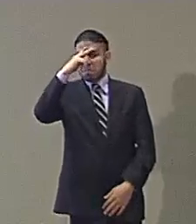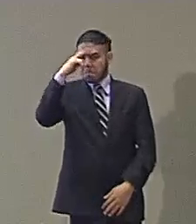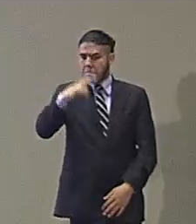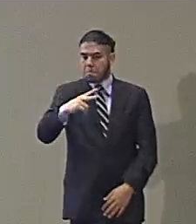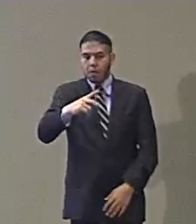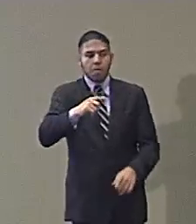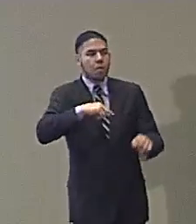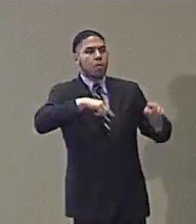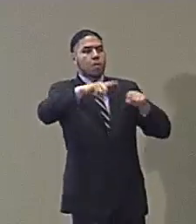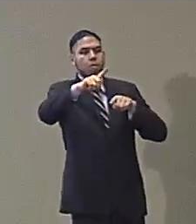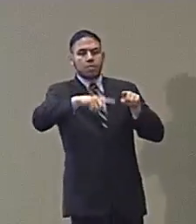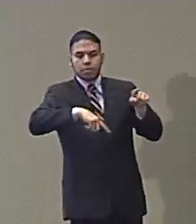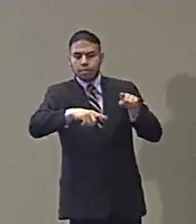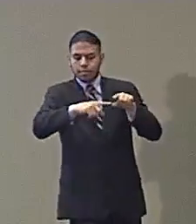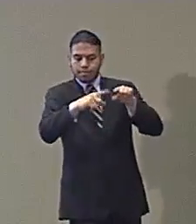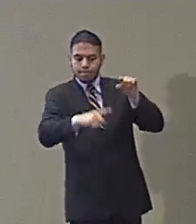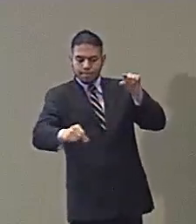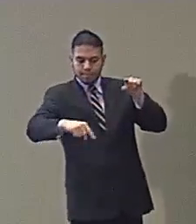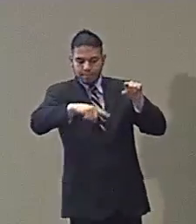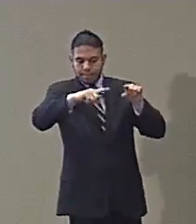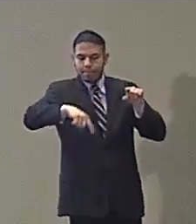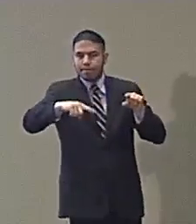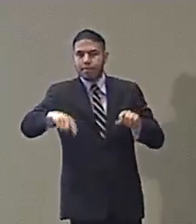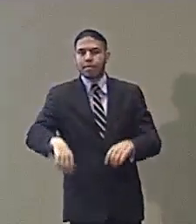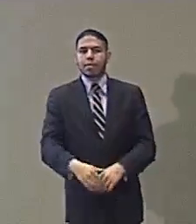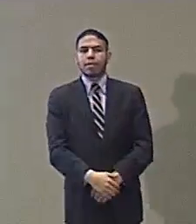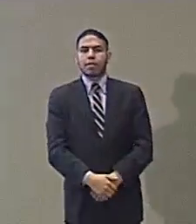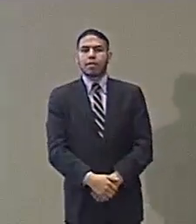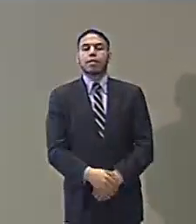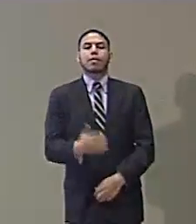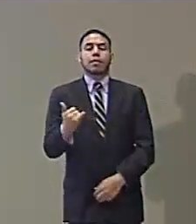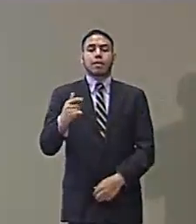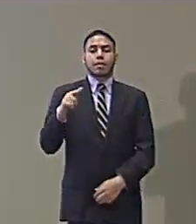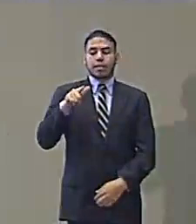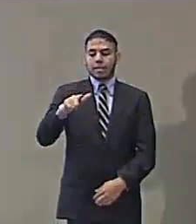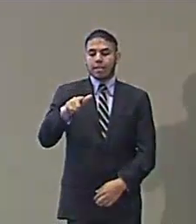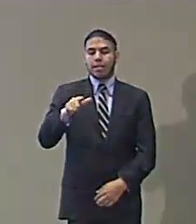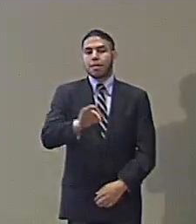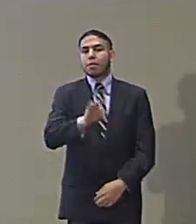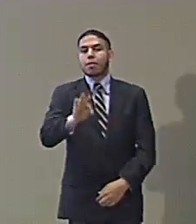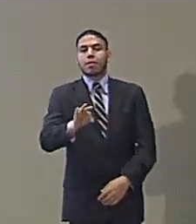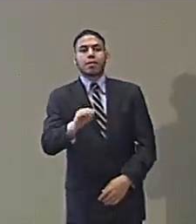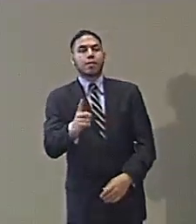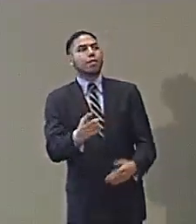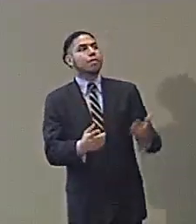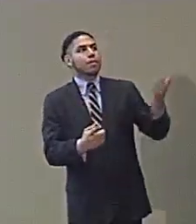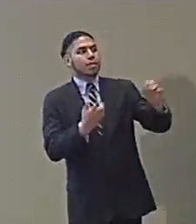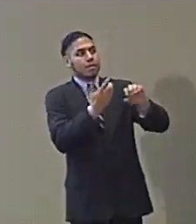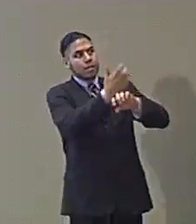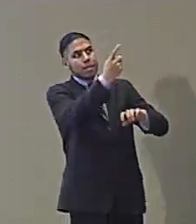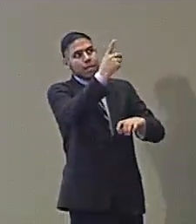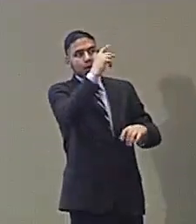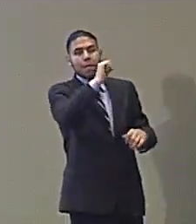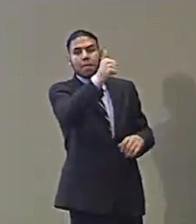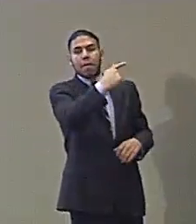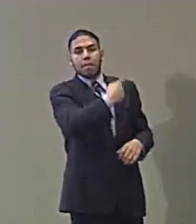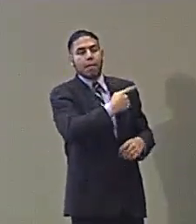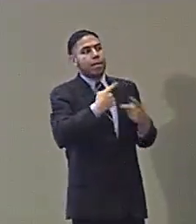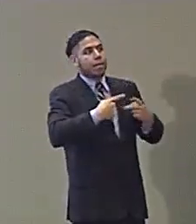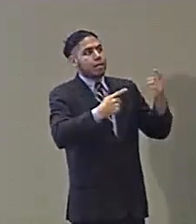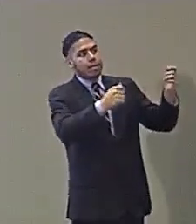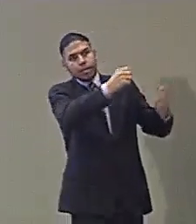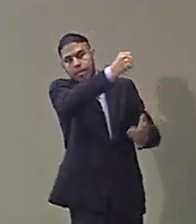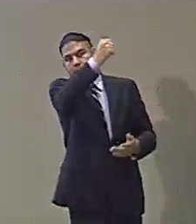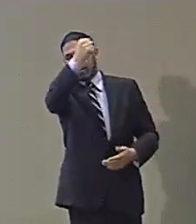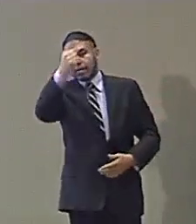viajando dentro de nuestro país y el 17 por ciento son los extranjeros que nos hacen el favor de visitar a nuestra